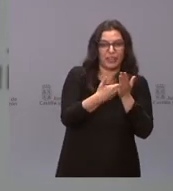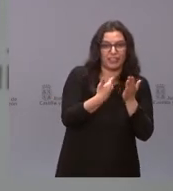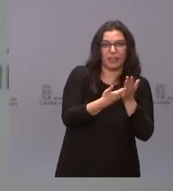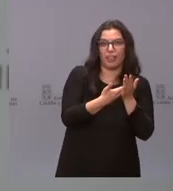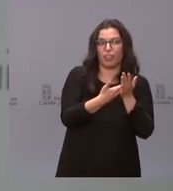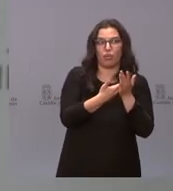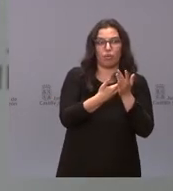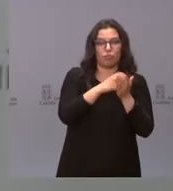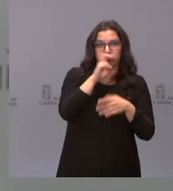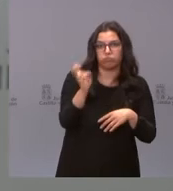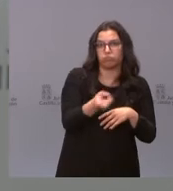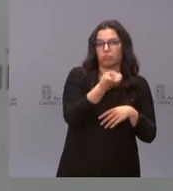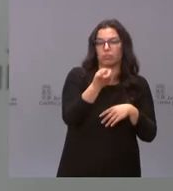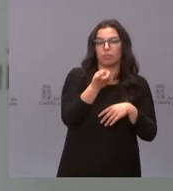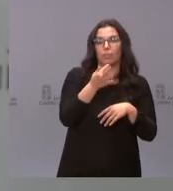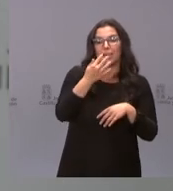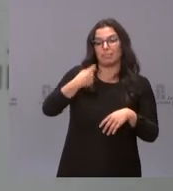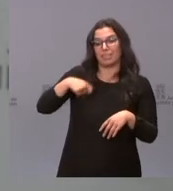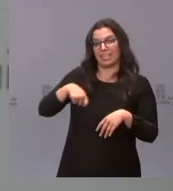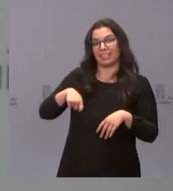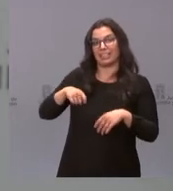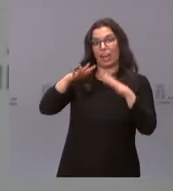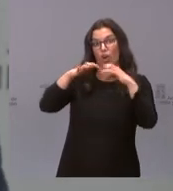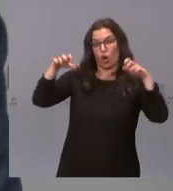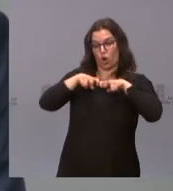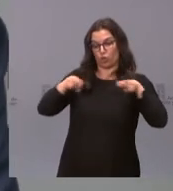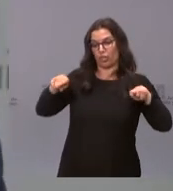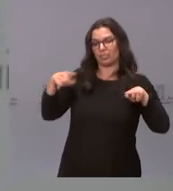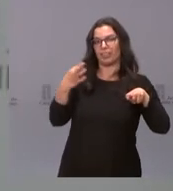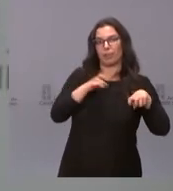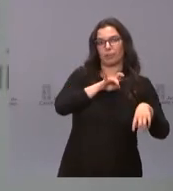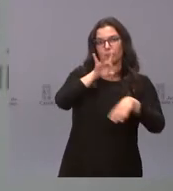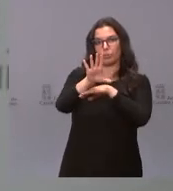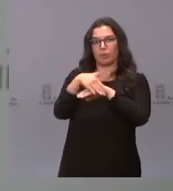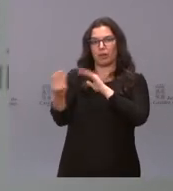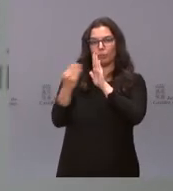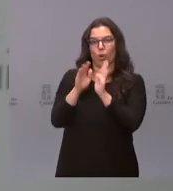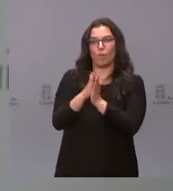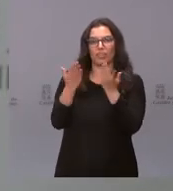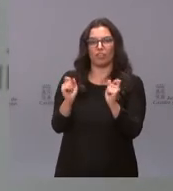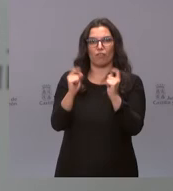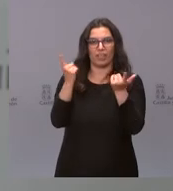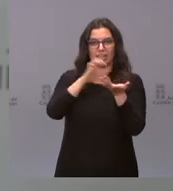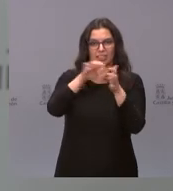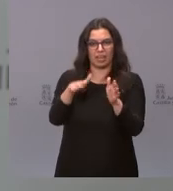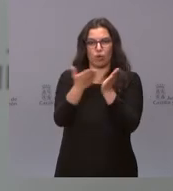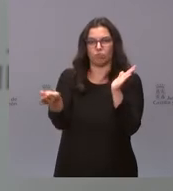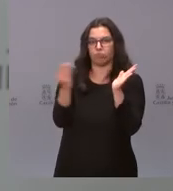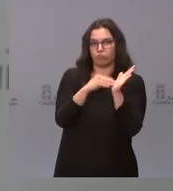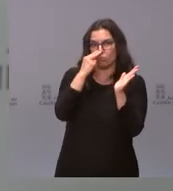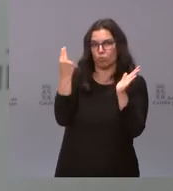etcétera y que el presidente de los cortes lo remita al boletín oficial de castilla y león' y luego se publique en el boletín